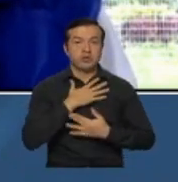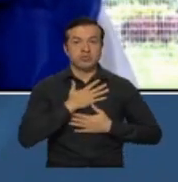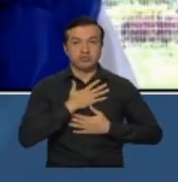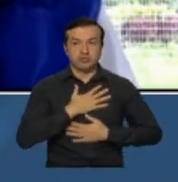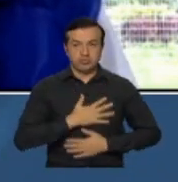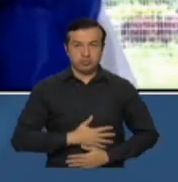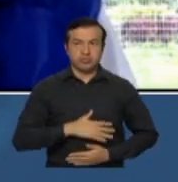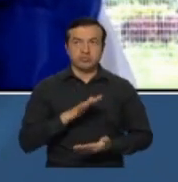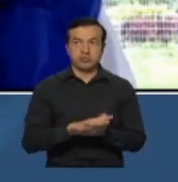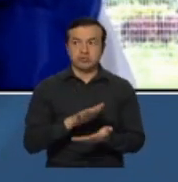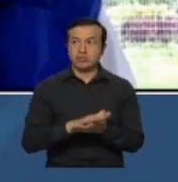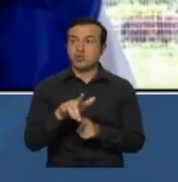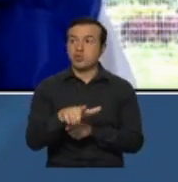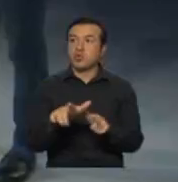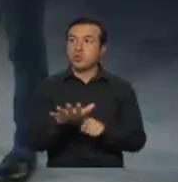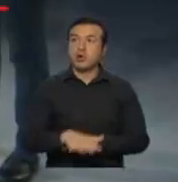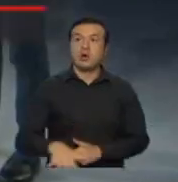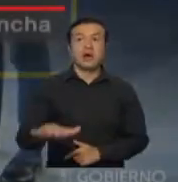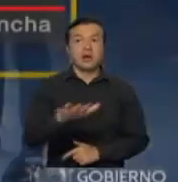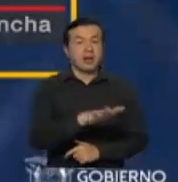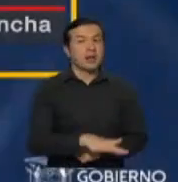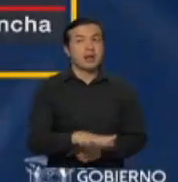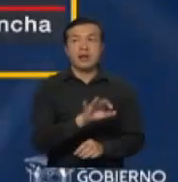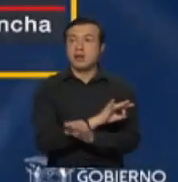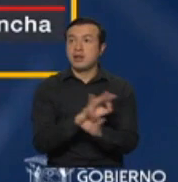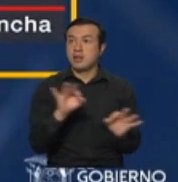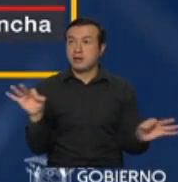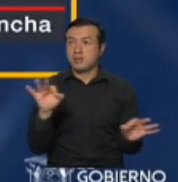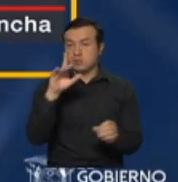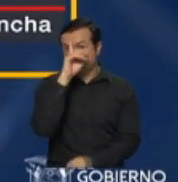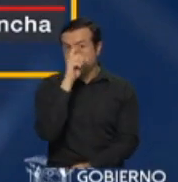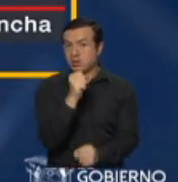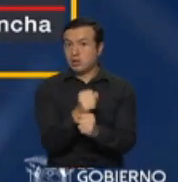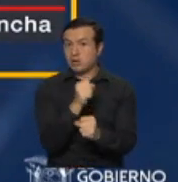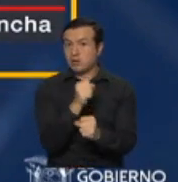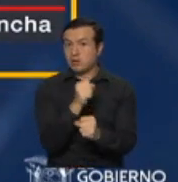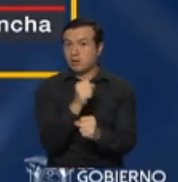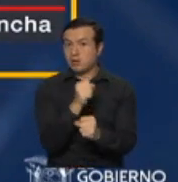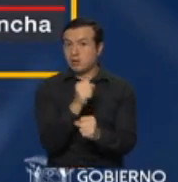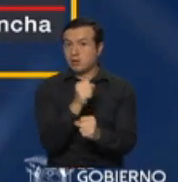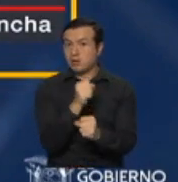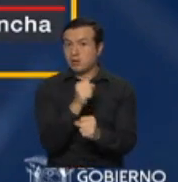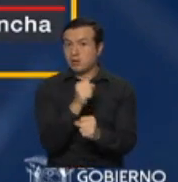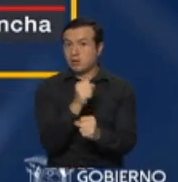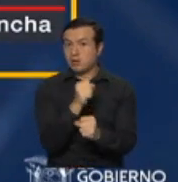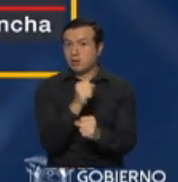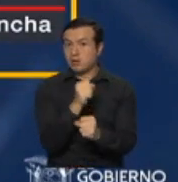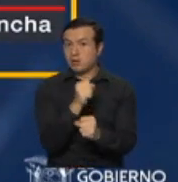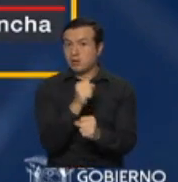que esos lugares serían desinfectados. La labor de los COEs provinciales va a ser